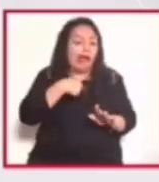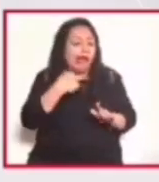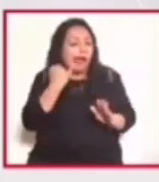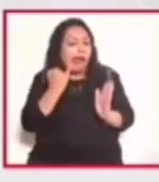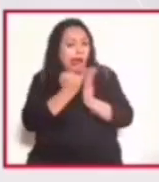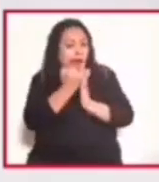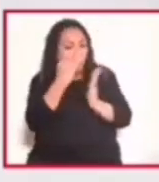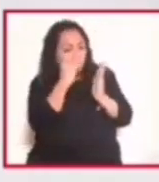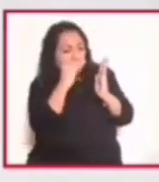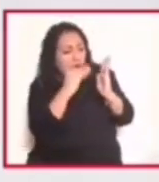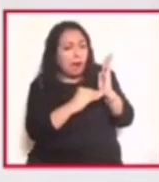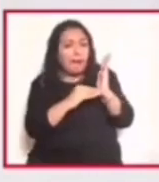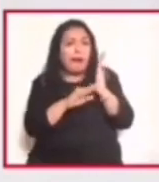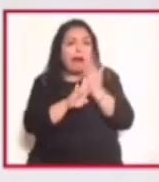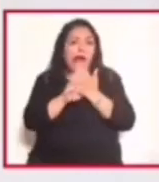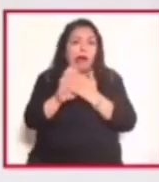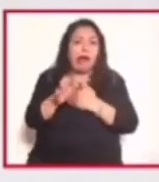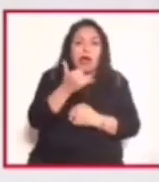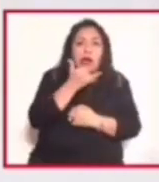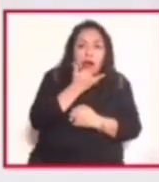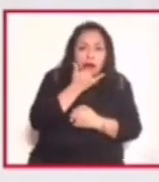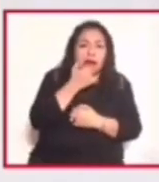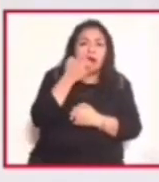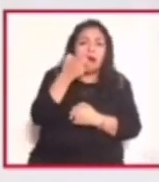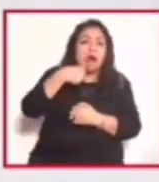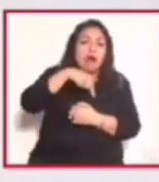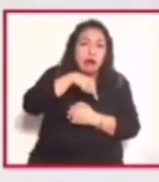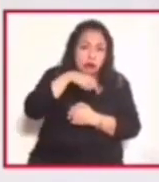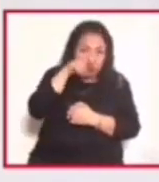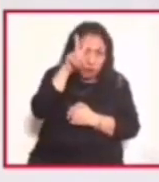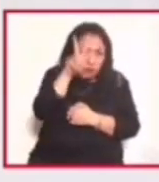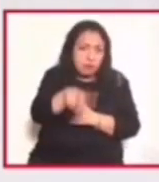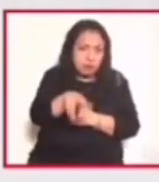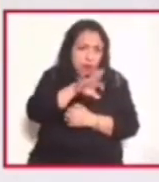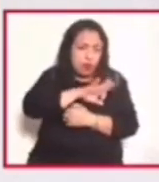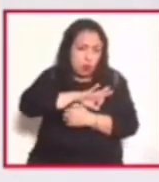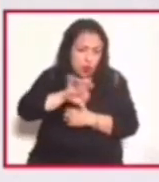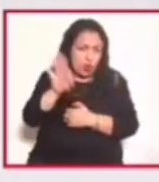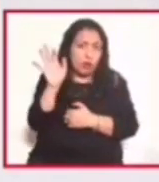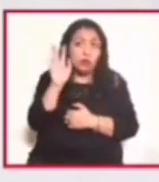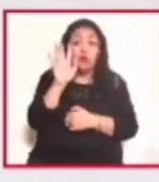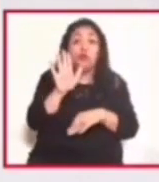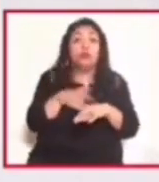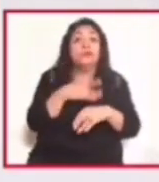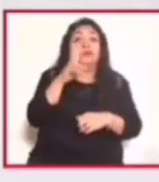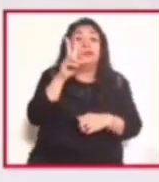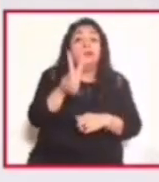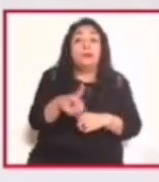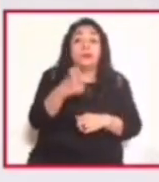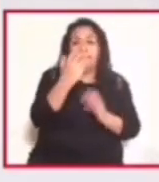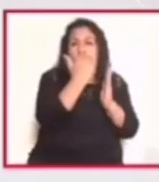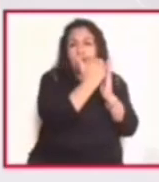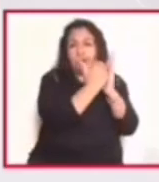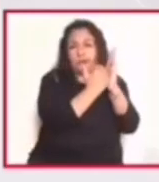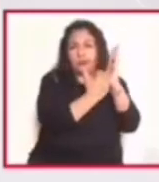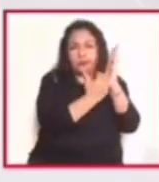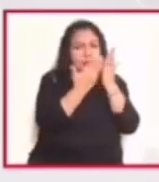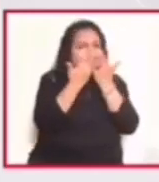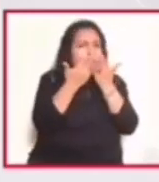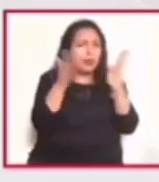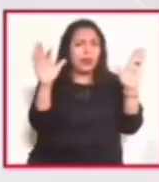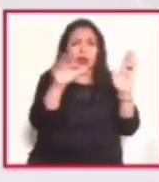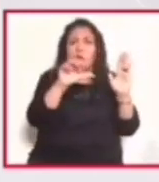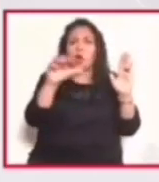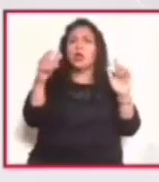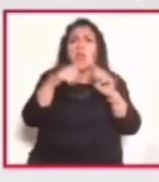protocolo preventivo, ¿no? Que es lo que nosotros realmente podemos hacer, porque además es un protocolo que es abierto hacia